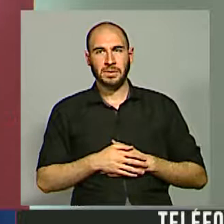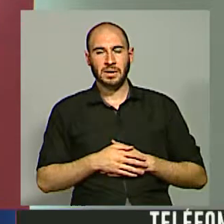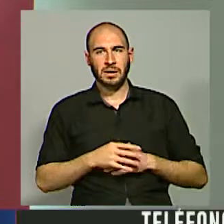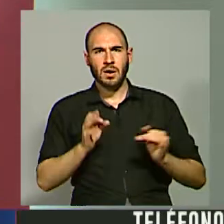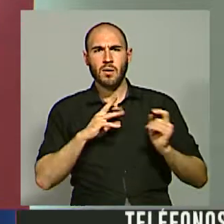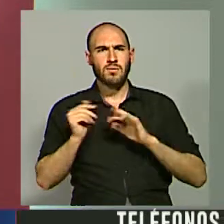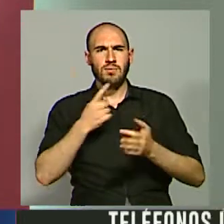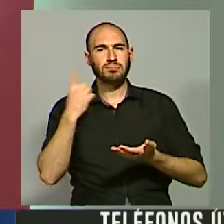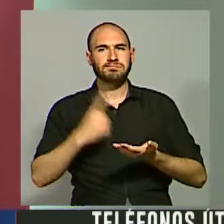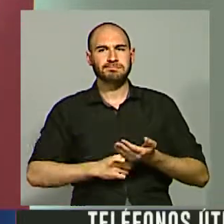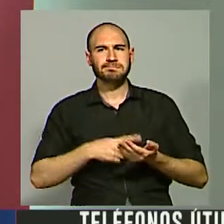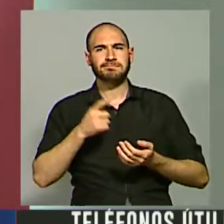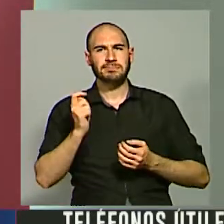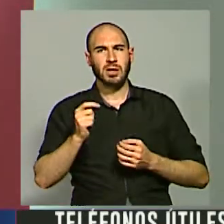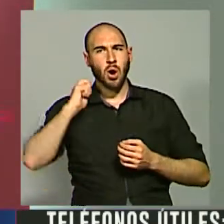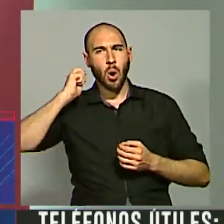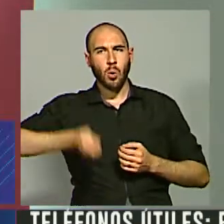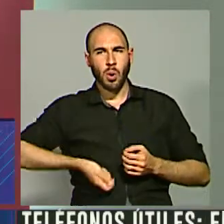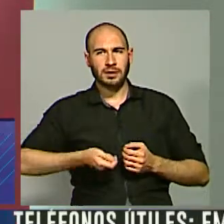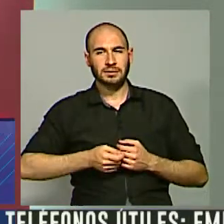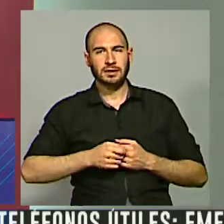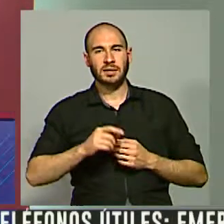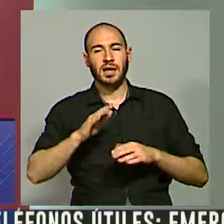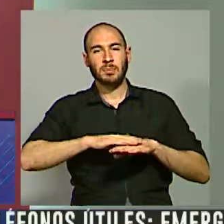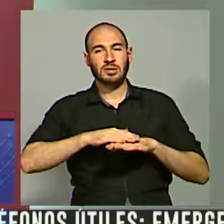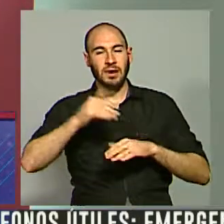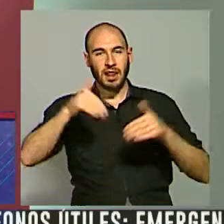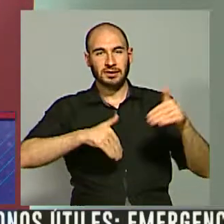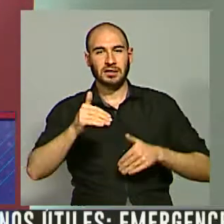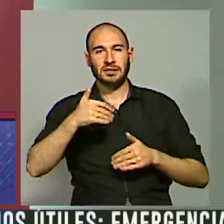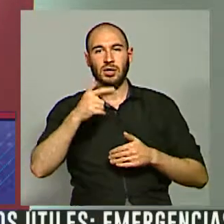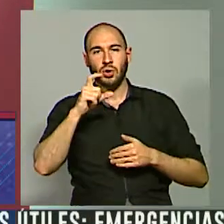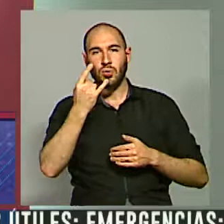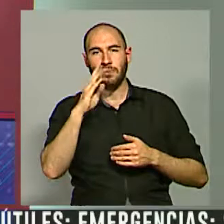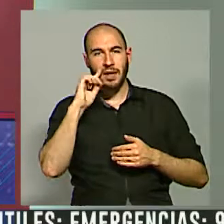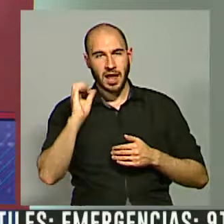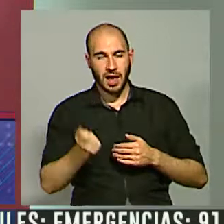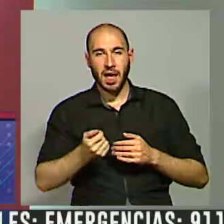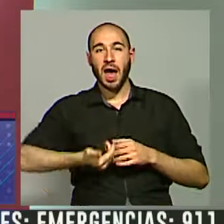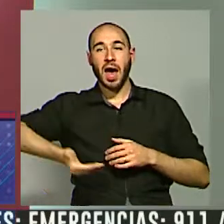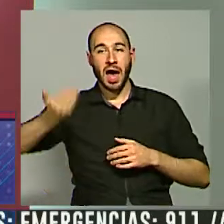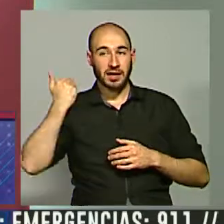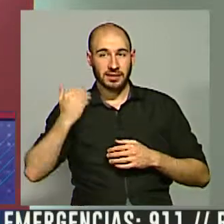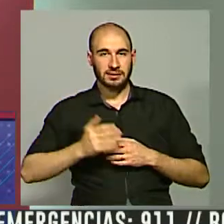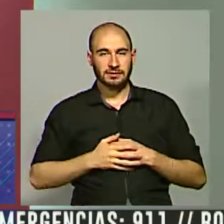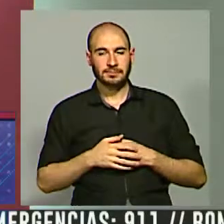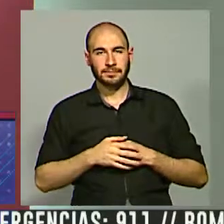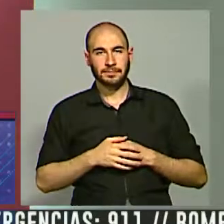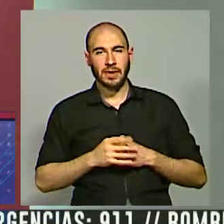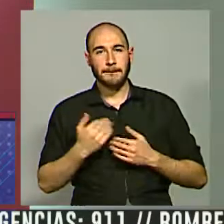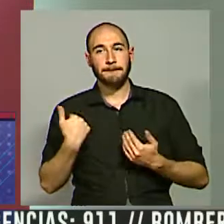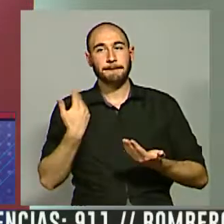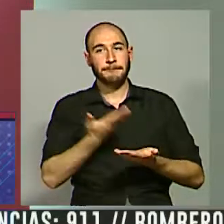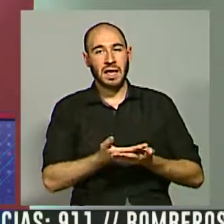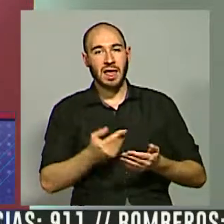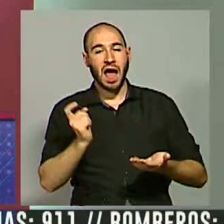polémica decisión por parte de la jueza con competencia electoral, María Servini, que hace algunos días, de algún modo por pedido